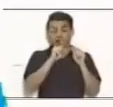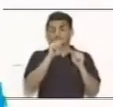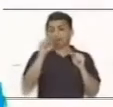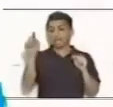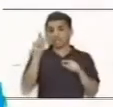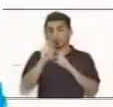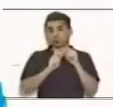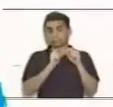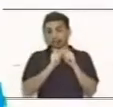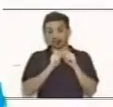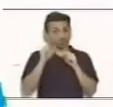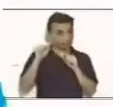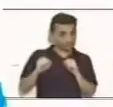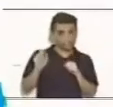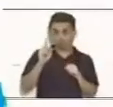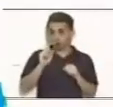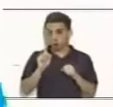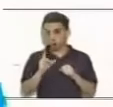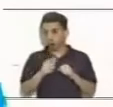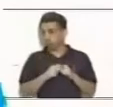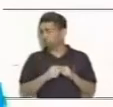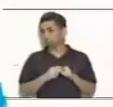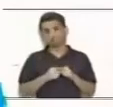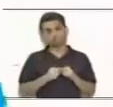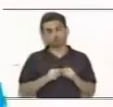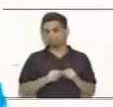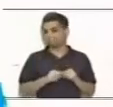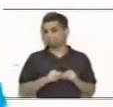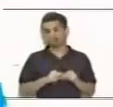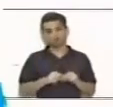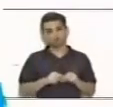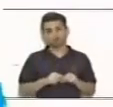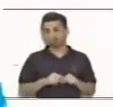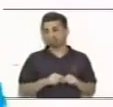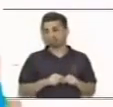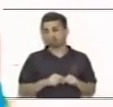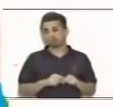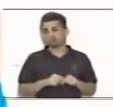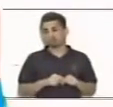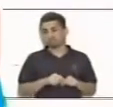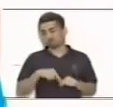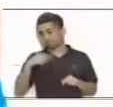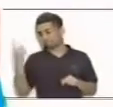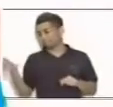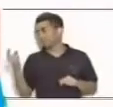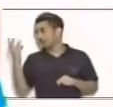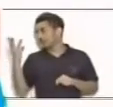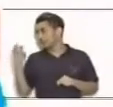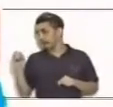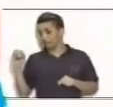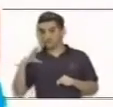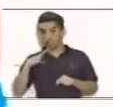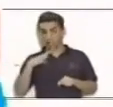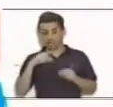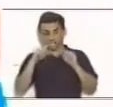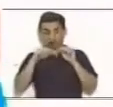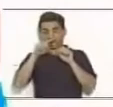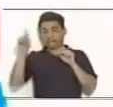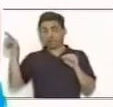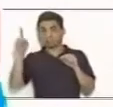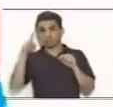exacta? ¿Sí o no? No. ¿Será que el último, el 30, tiene raíz cuadrada